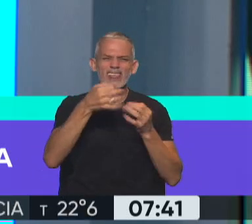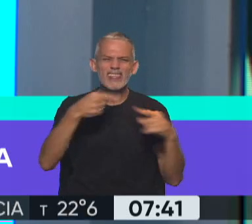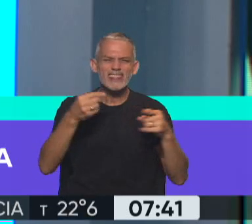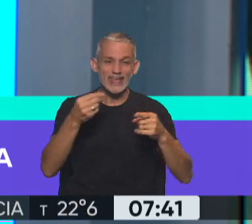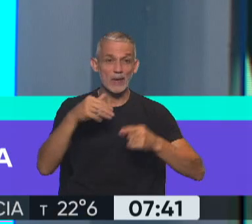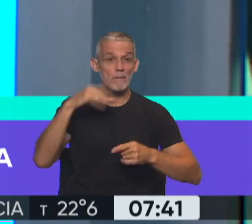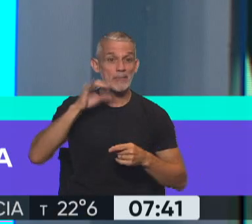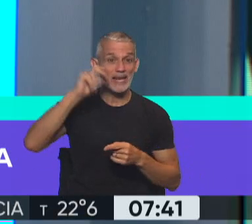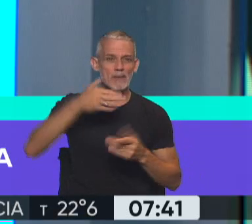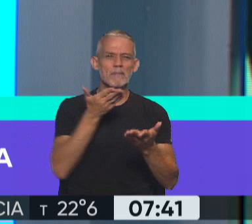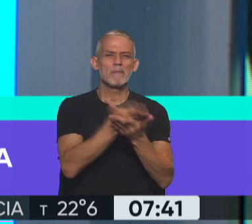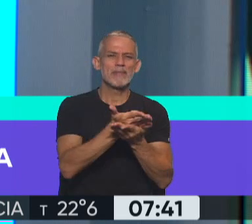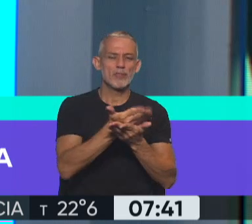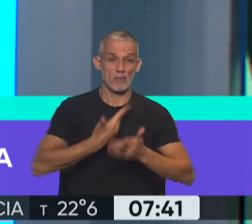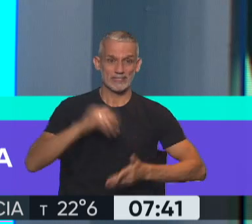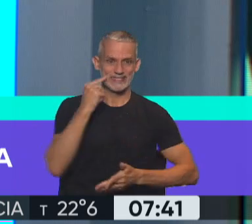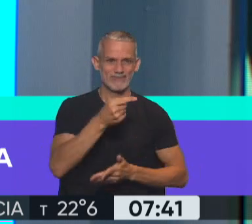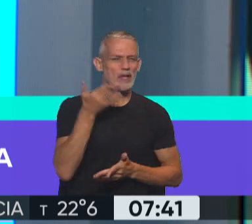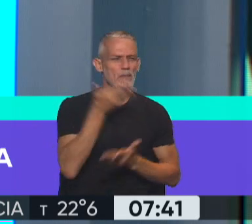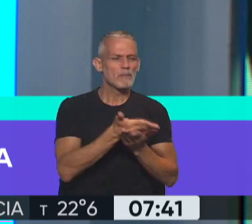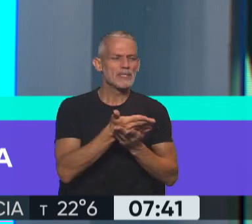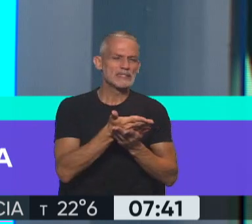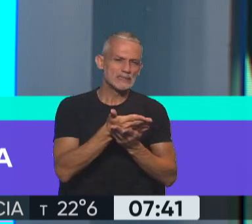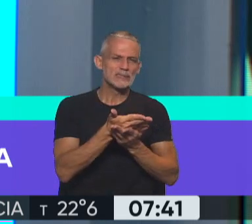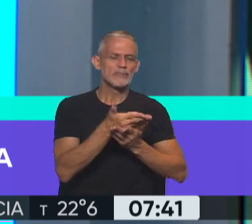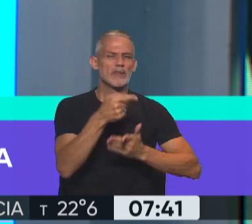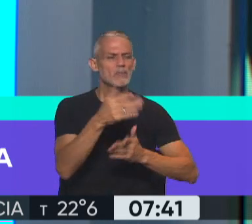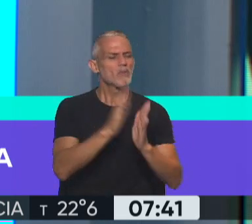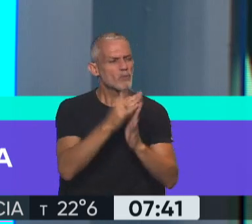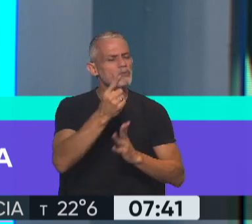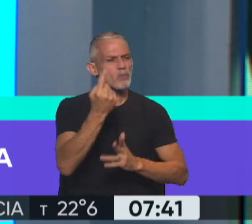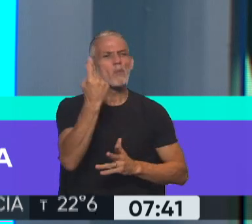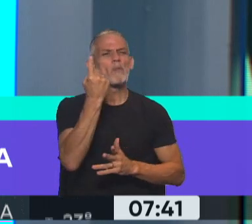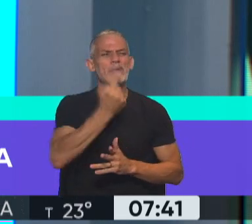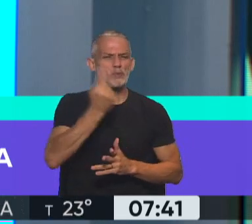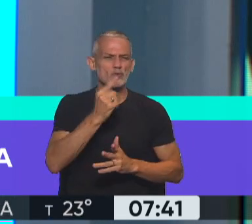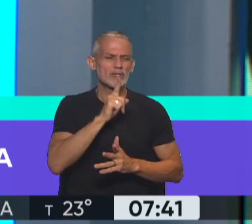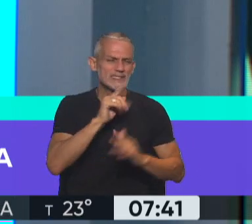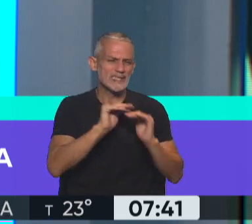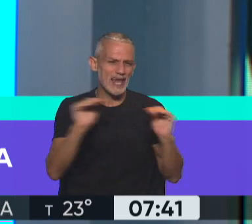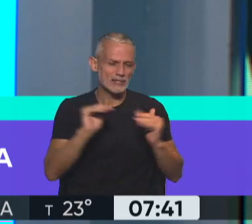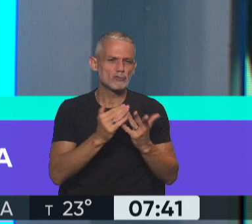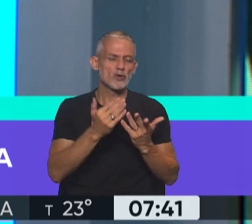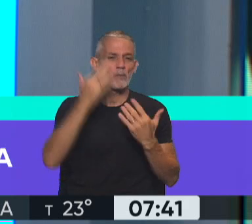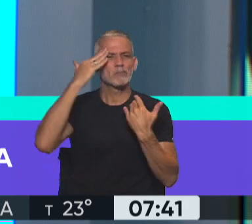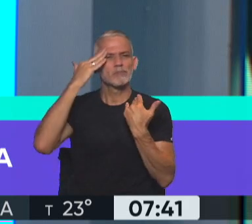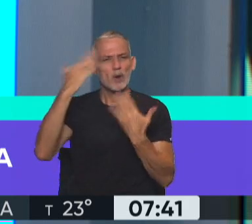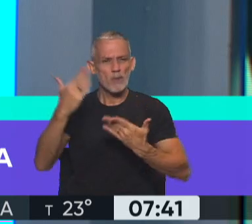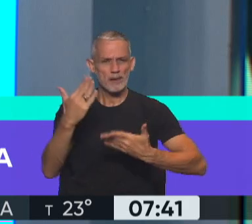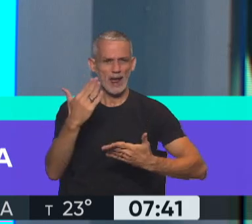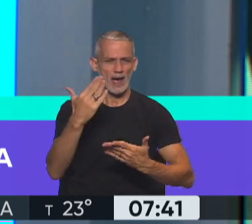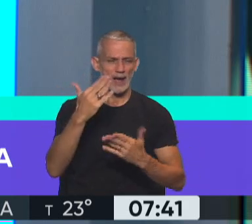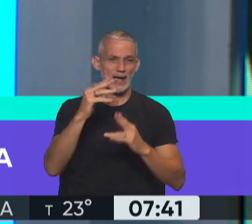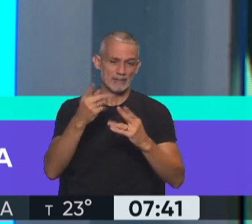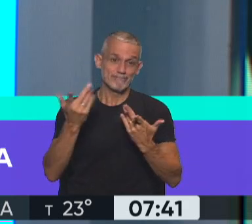intercambio. Milman le pidió precisamente al presidente Alberto Fernández que hiciera un minuto de silencio en relación